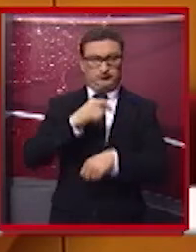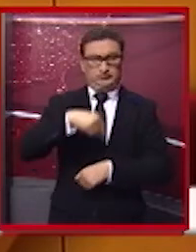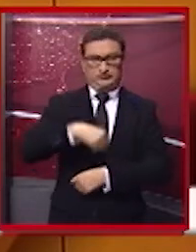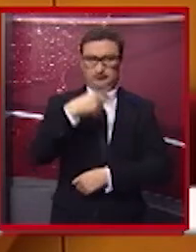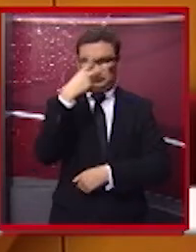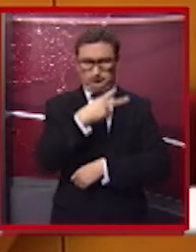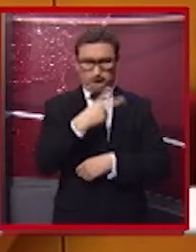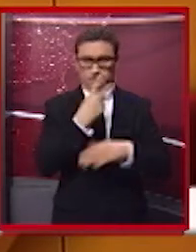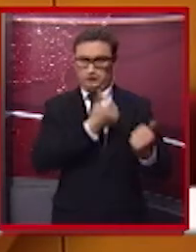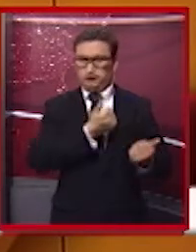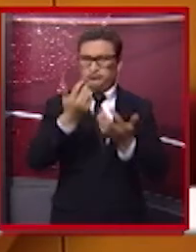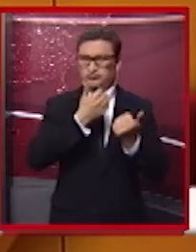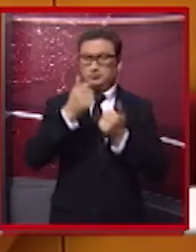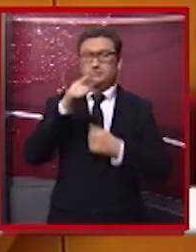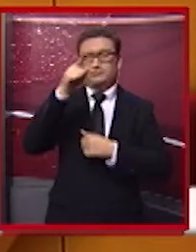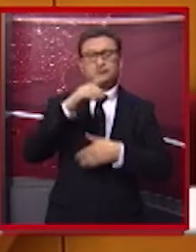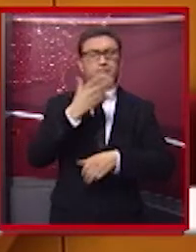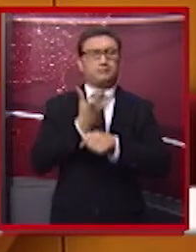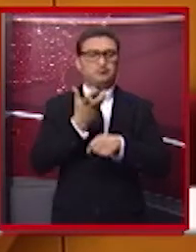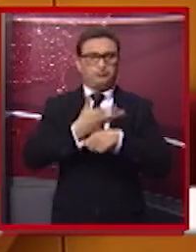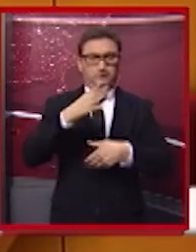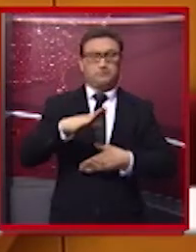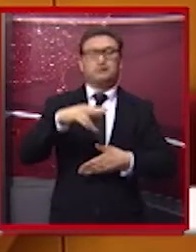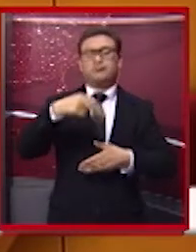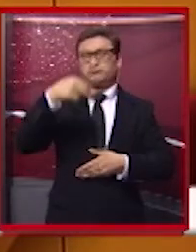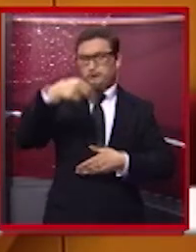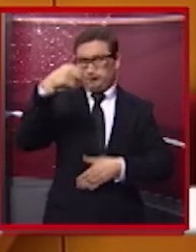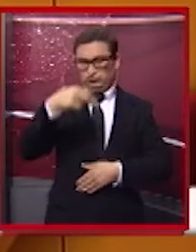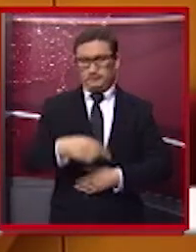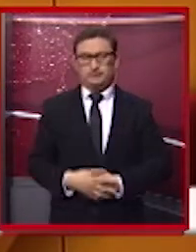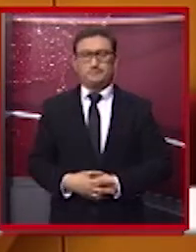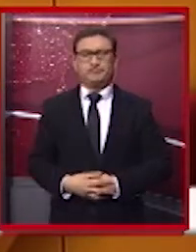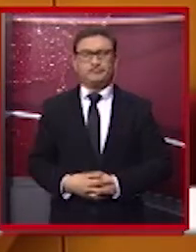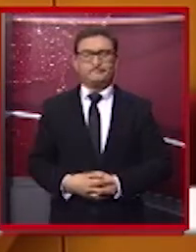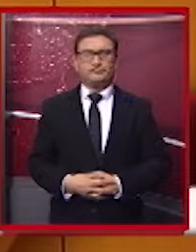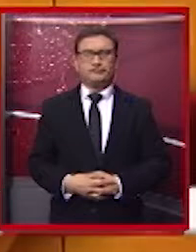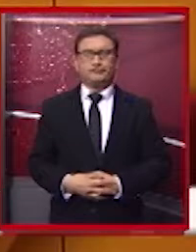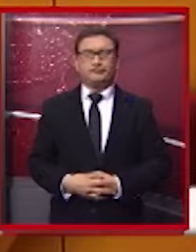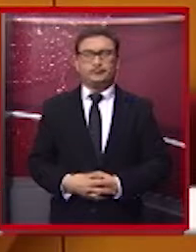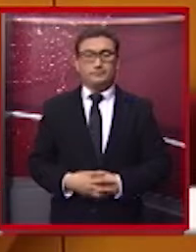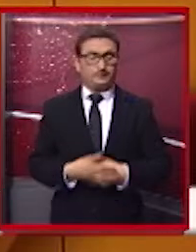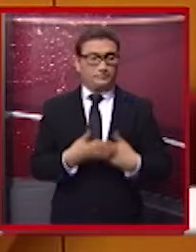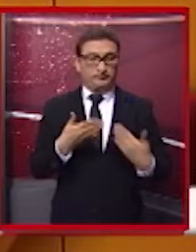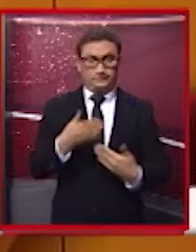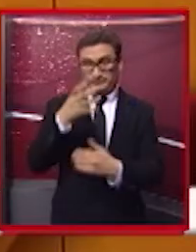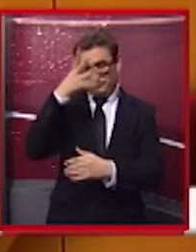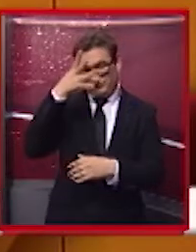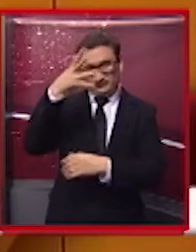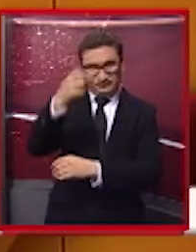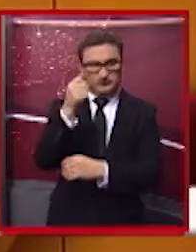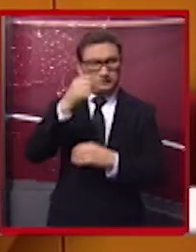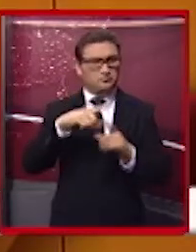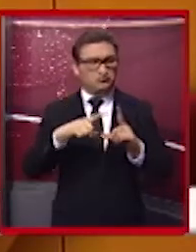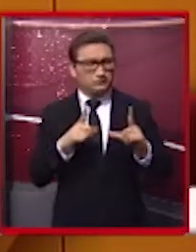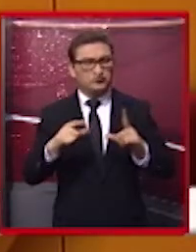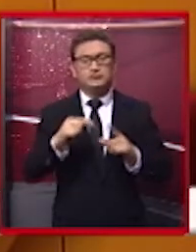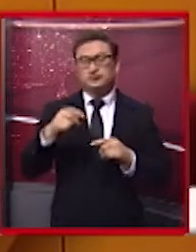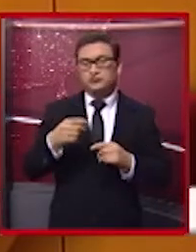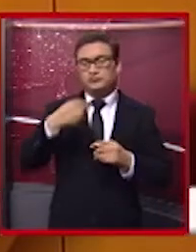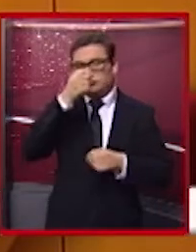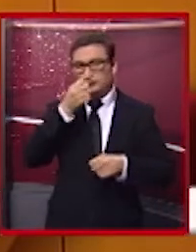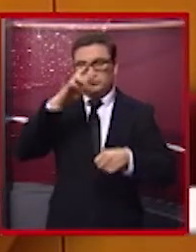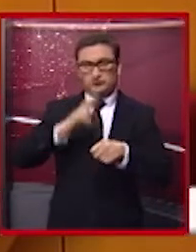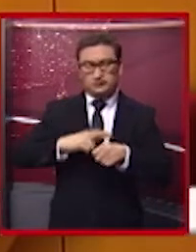México podrá exportar en América del Norte de manera ilimitada. Al hacer referencia al concepto de misión que tiene la Secretaría de Economía,